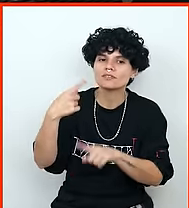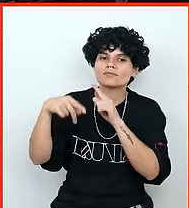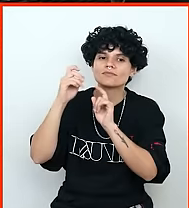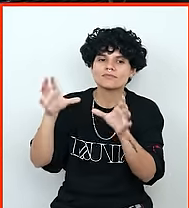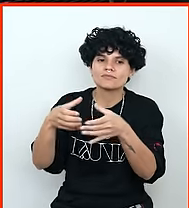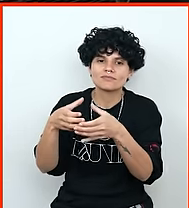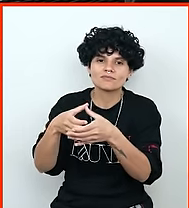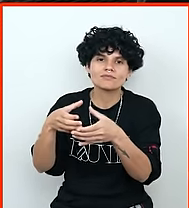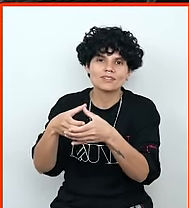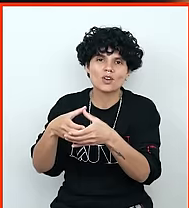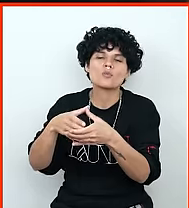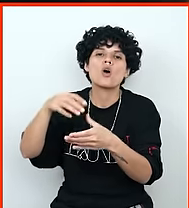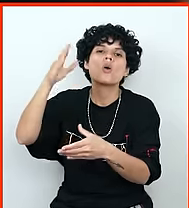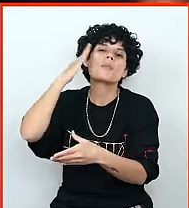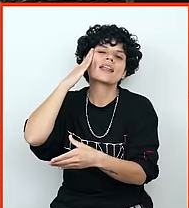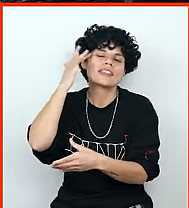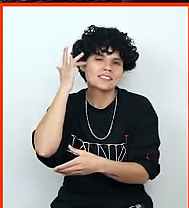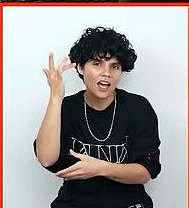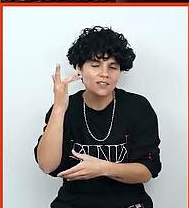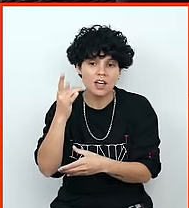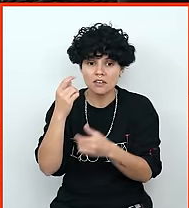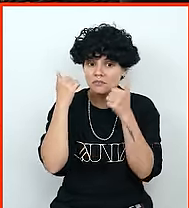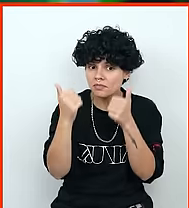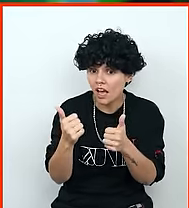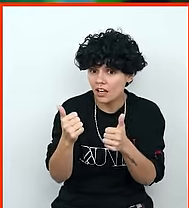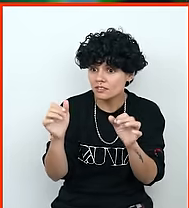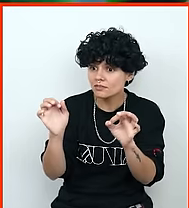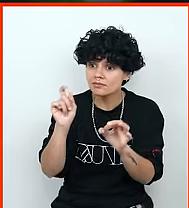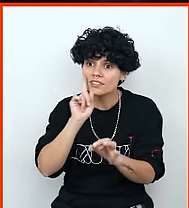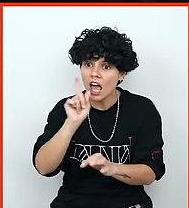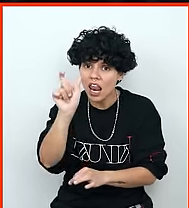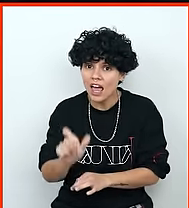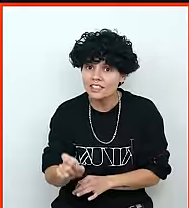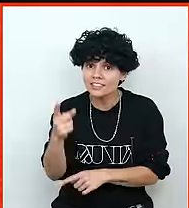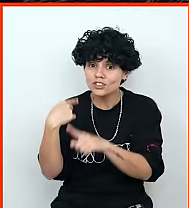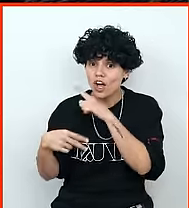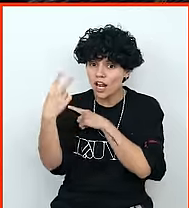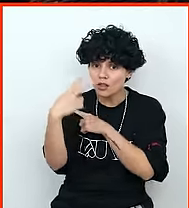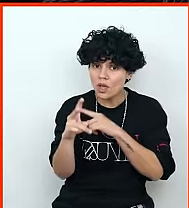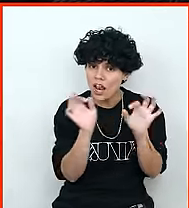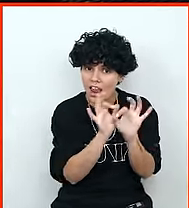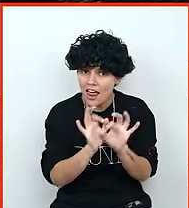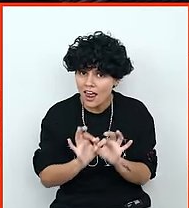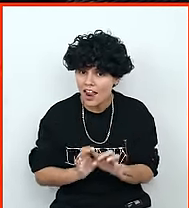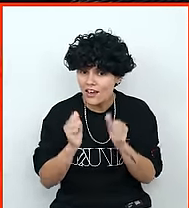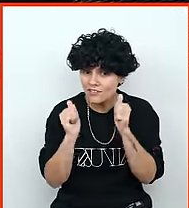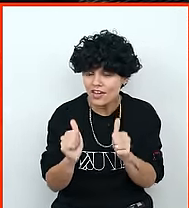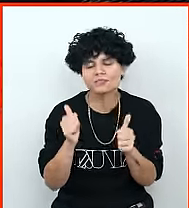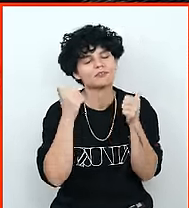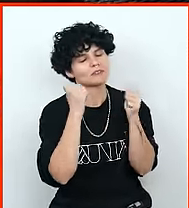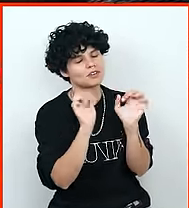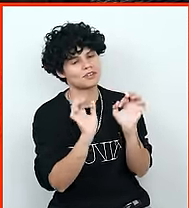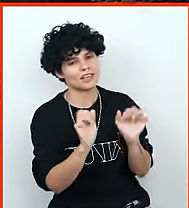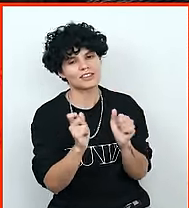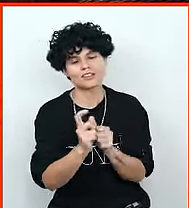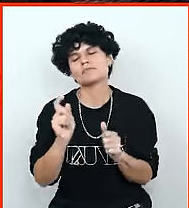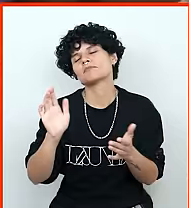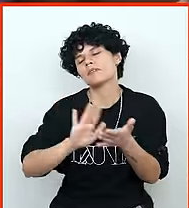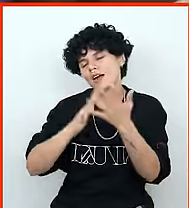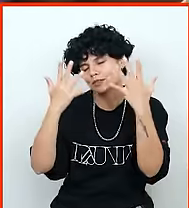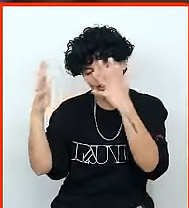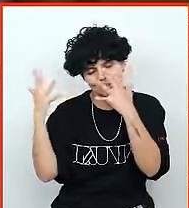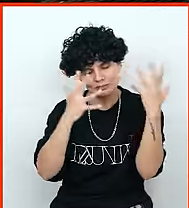ellos. ¿Voy bien, doctor, no? Muy bien. Un aplauso a doctor que vino acá. Un aplauso y el primer